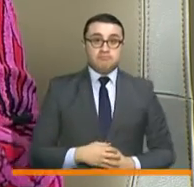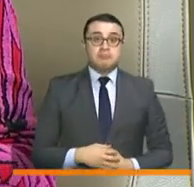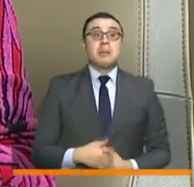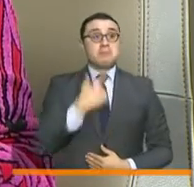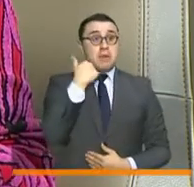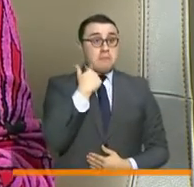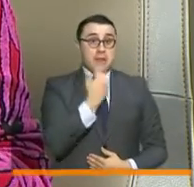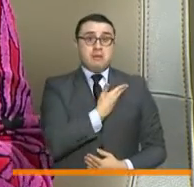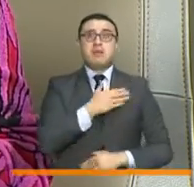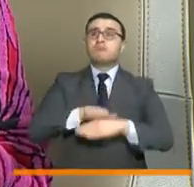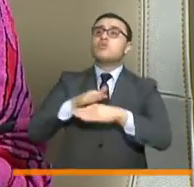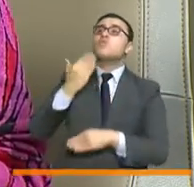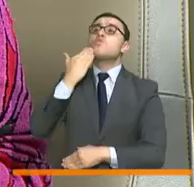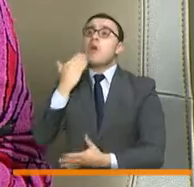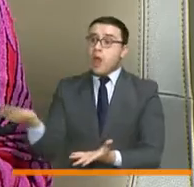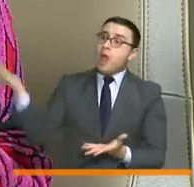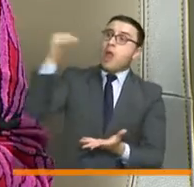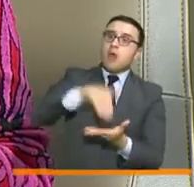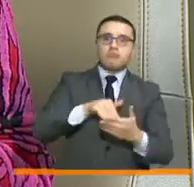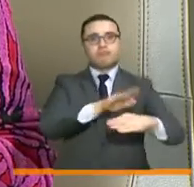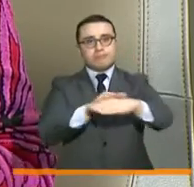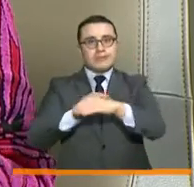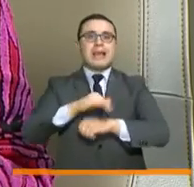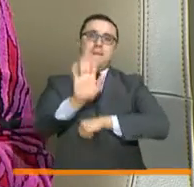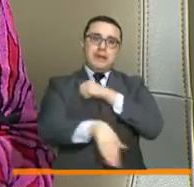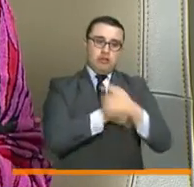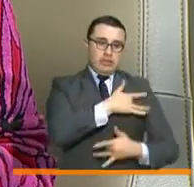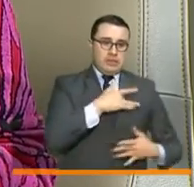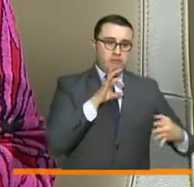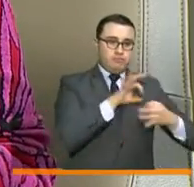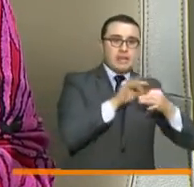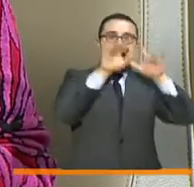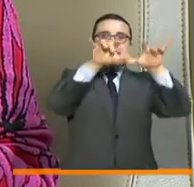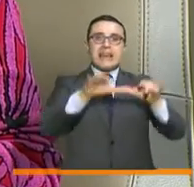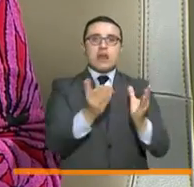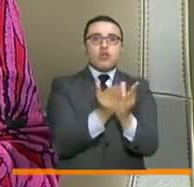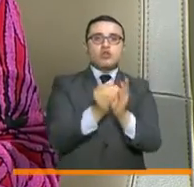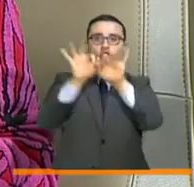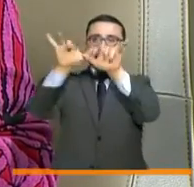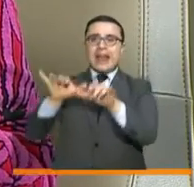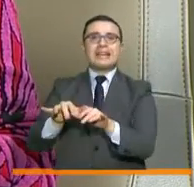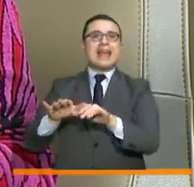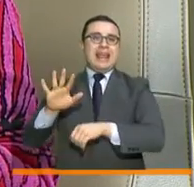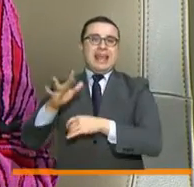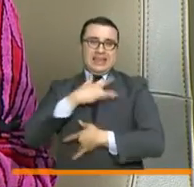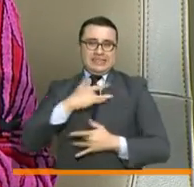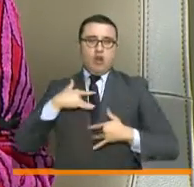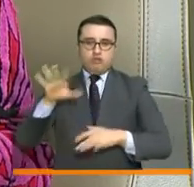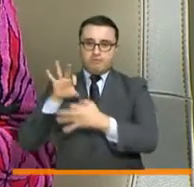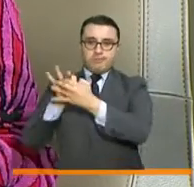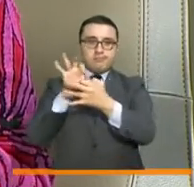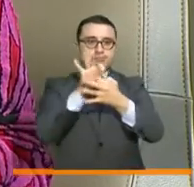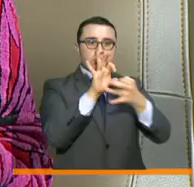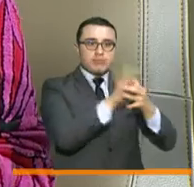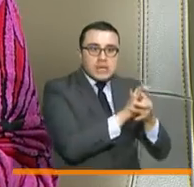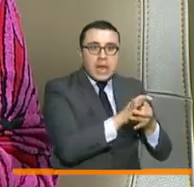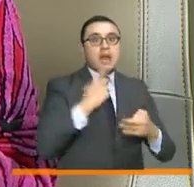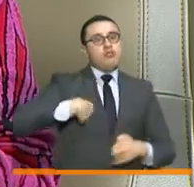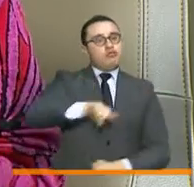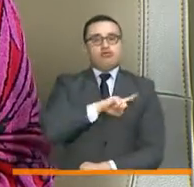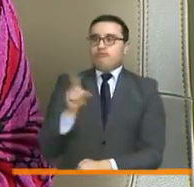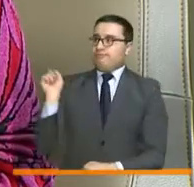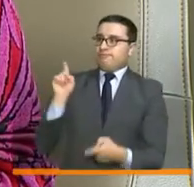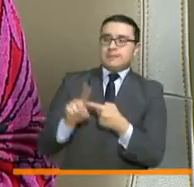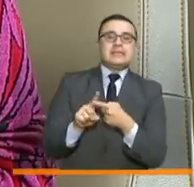trabajo coordinado con el Ministerio de Salud, Secretarías de Educación y Secretarías de Salud. Y nos verán cada semana trayendo aquí al programa